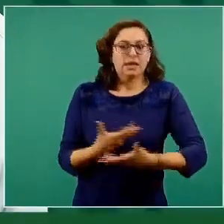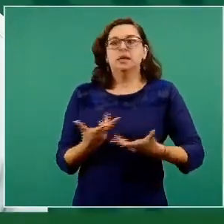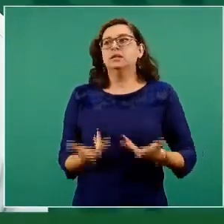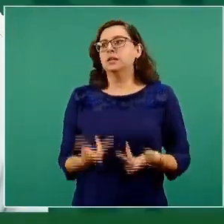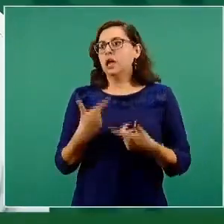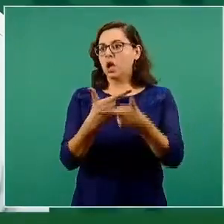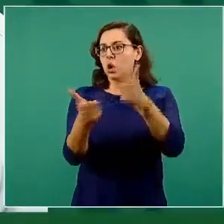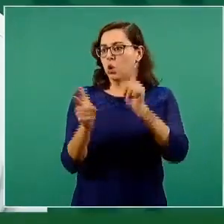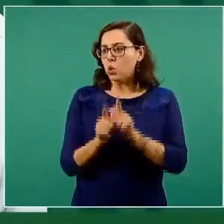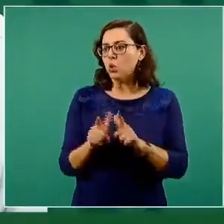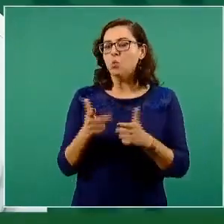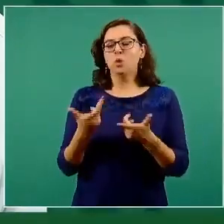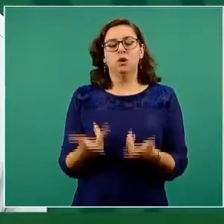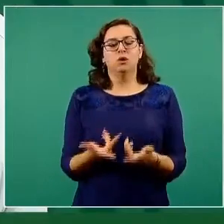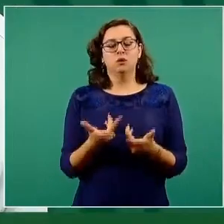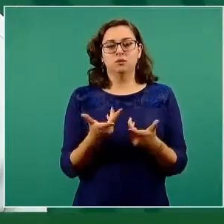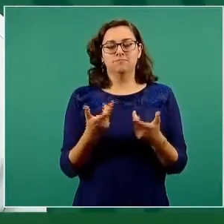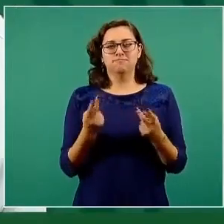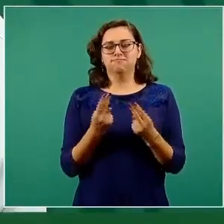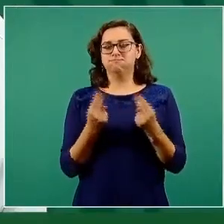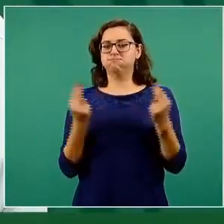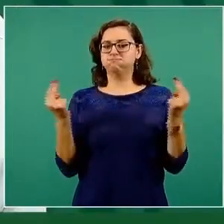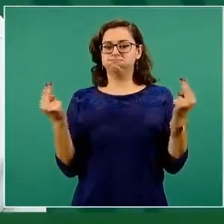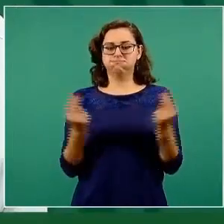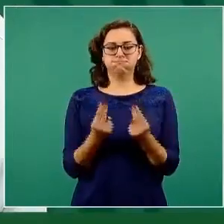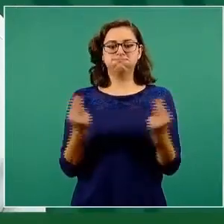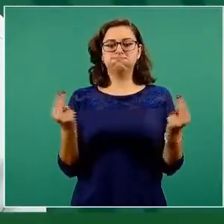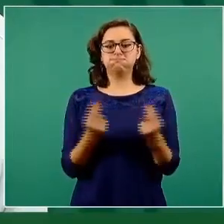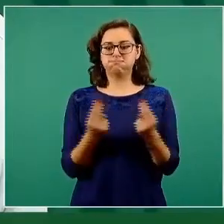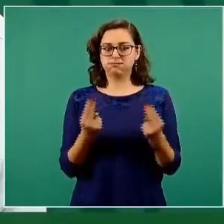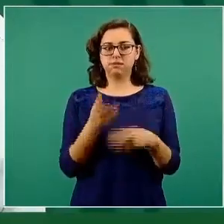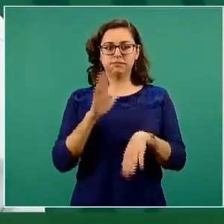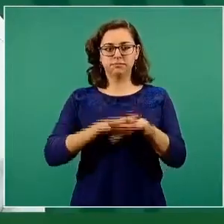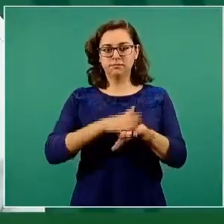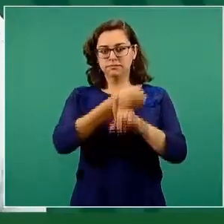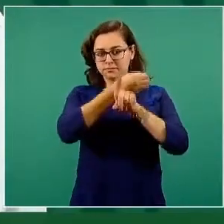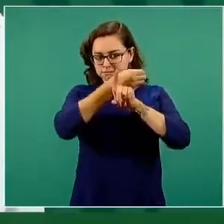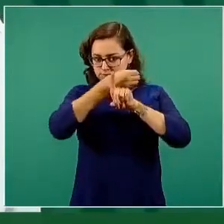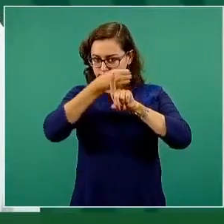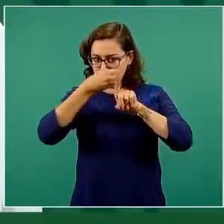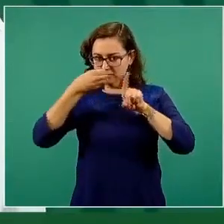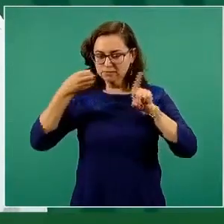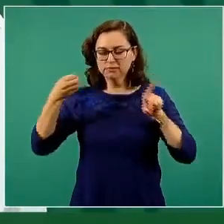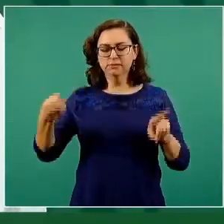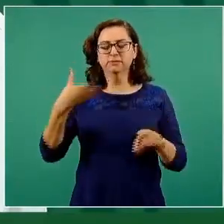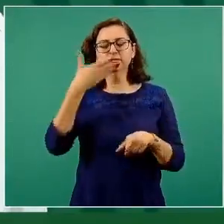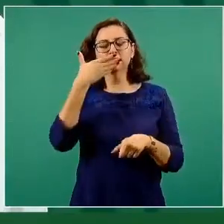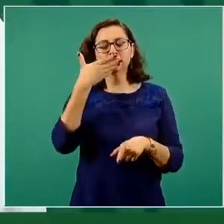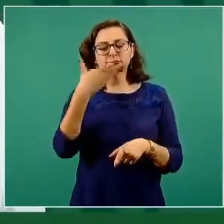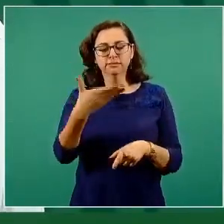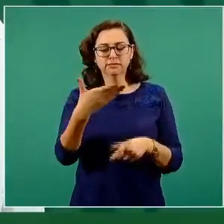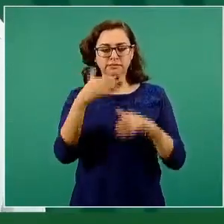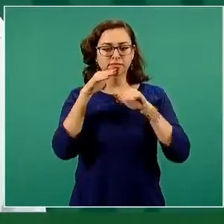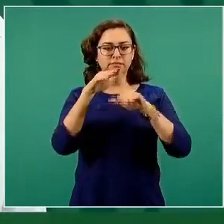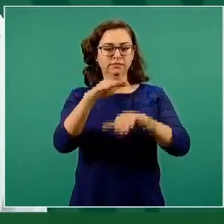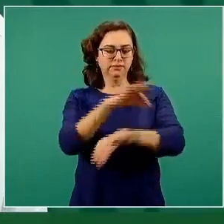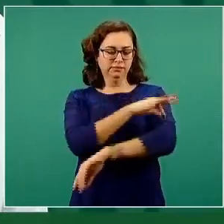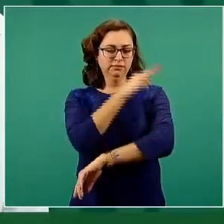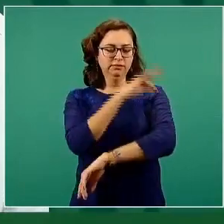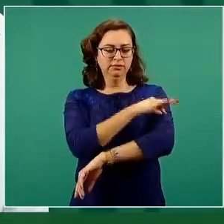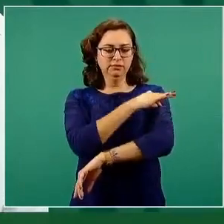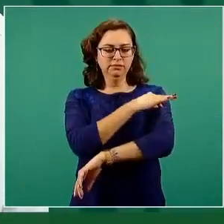hacen la necesidad de tener bien organizado un sitio específico de vacuna.